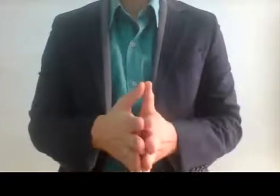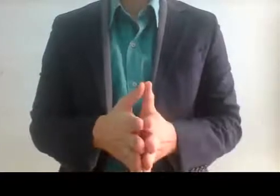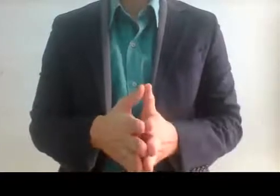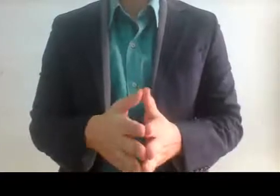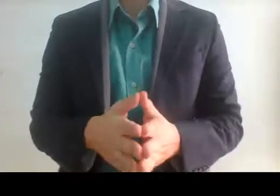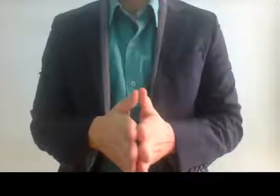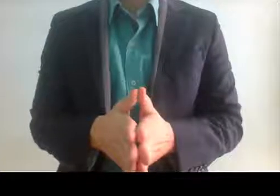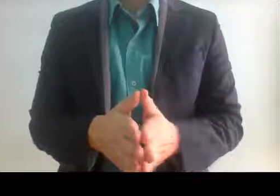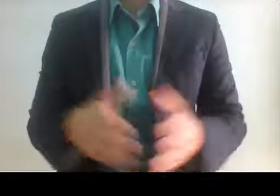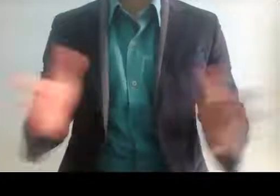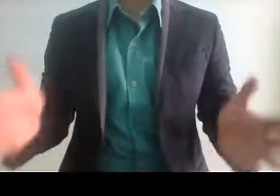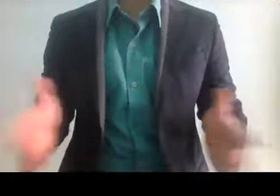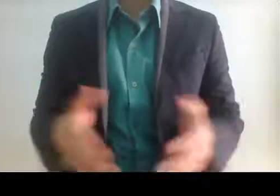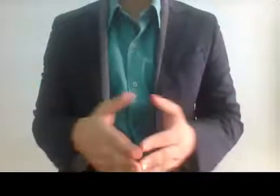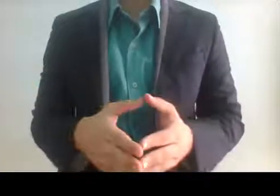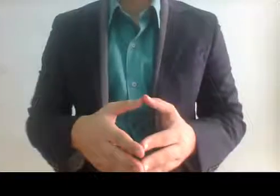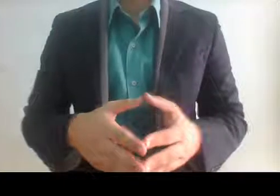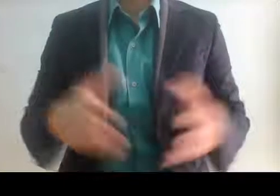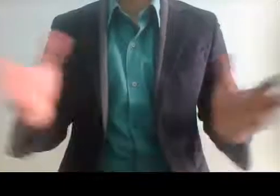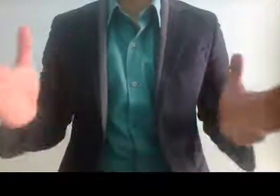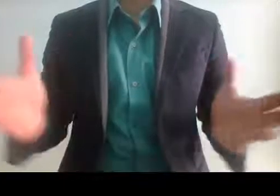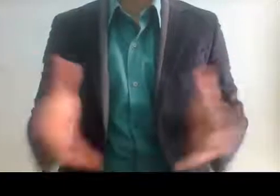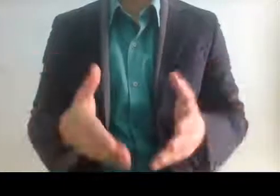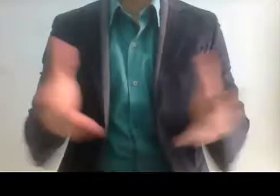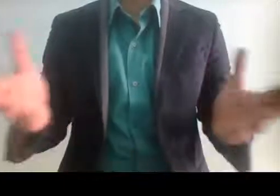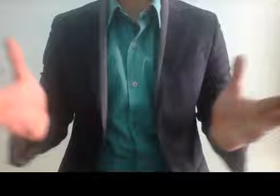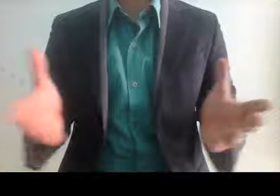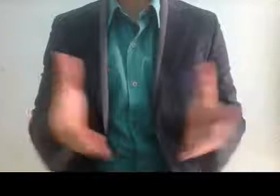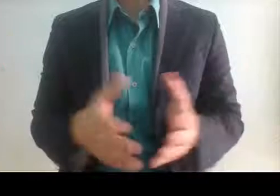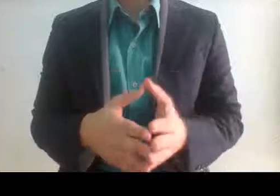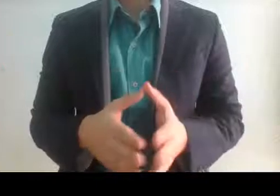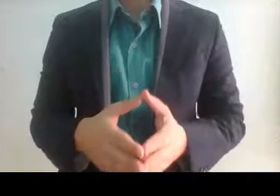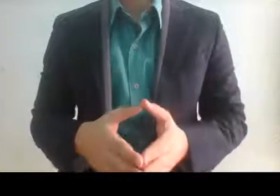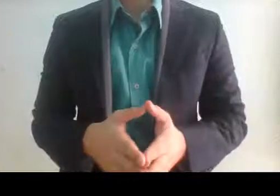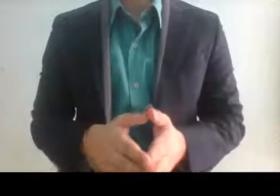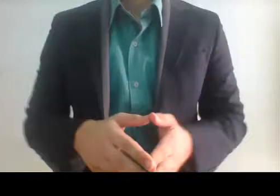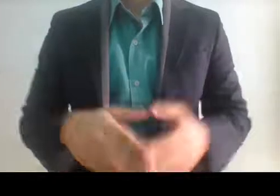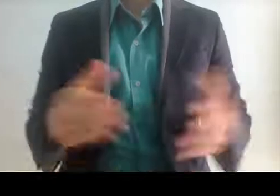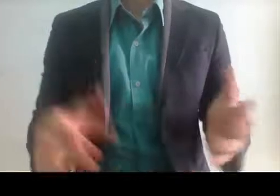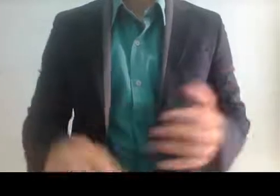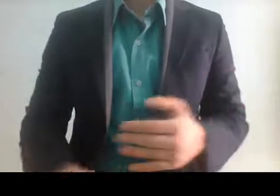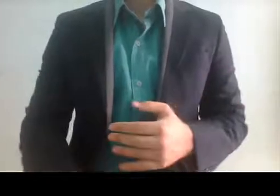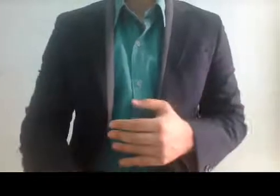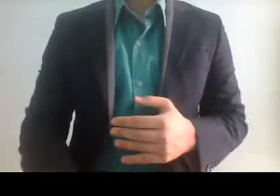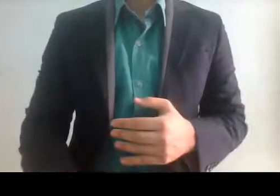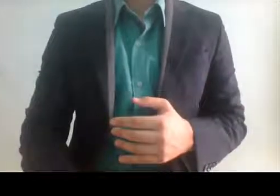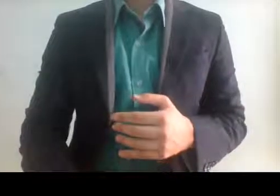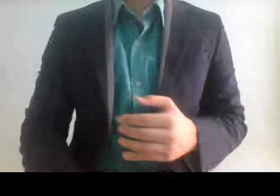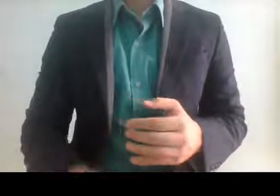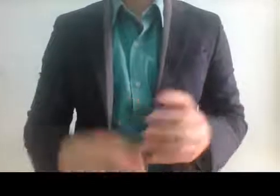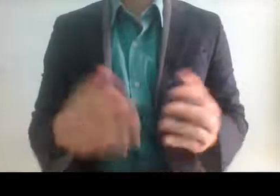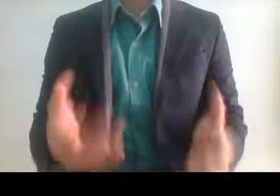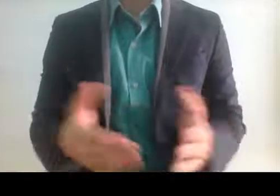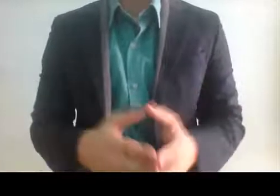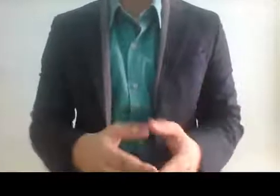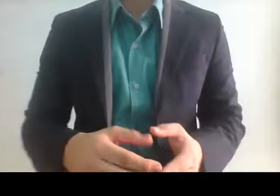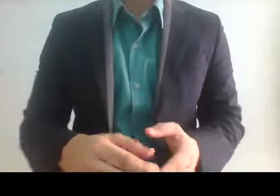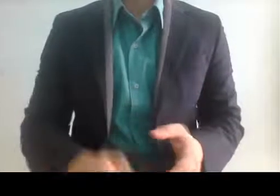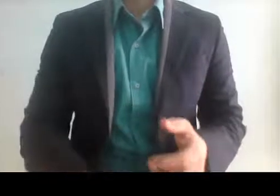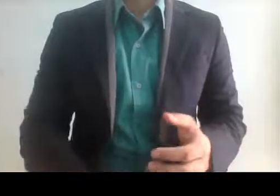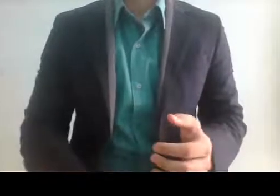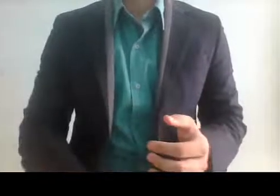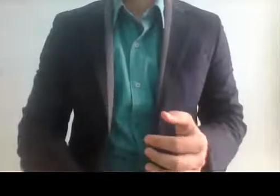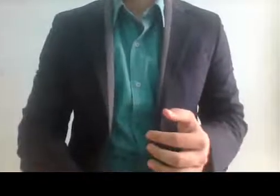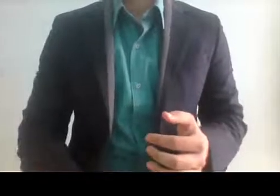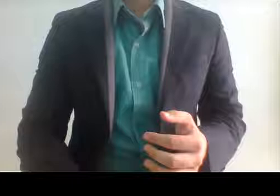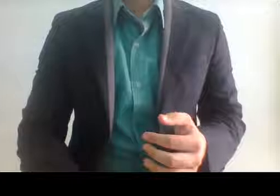iniciara básicamente pues el proceso para pues seguir con este tipo de elementos. Y bueno, creo que la Guardia Nacional ha hecho cosas bastante buenas,